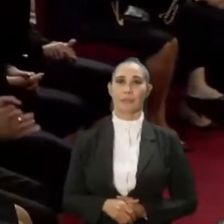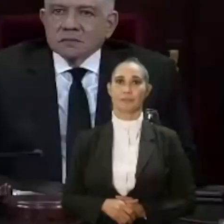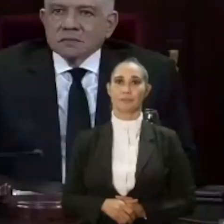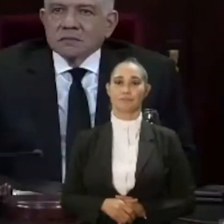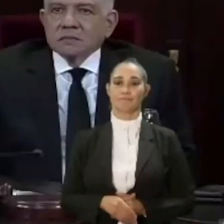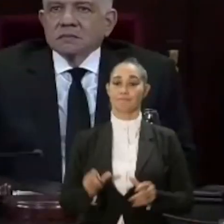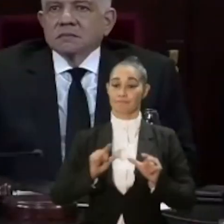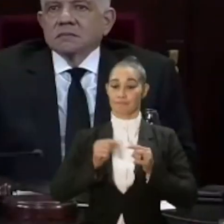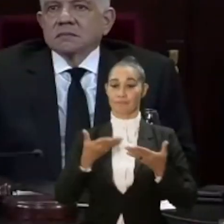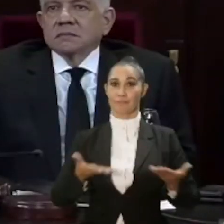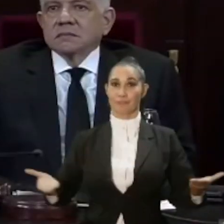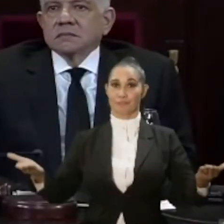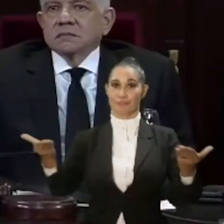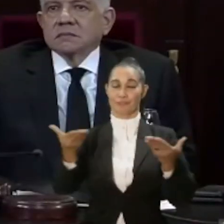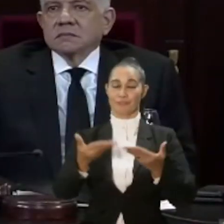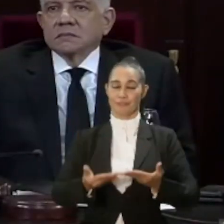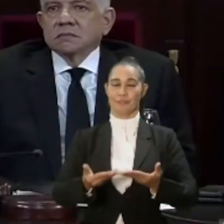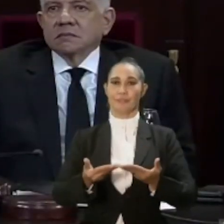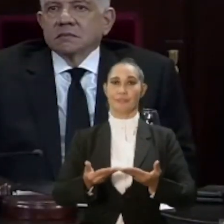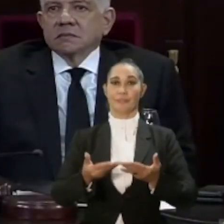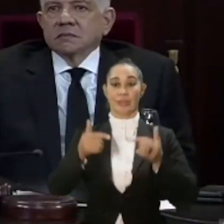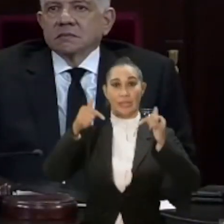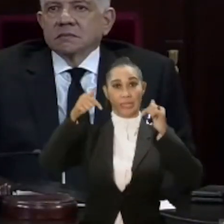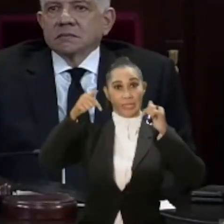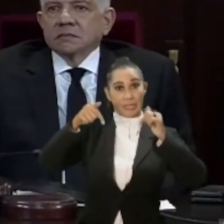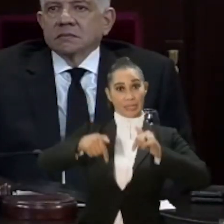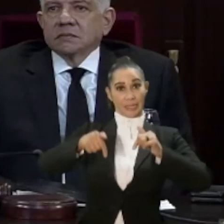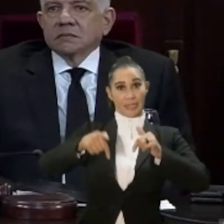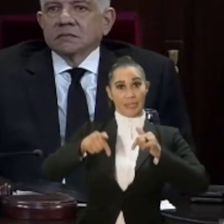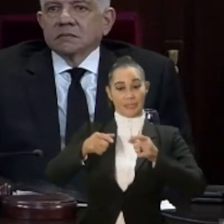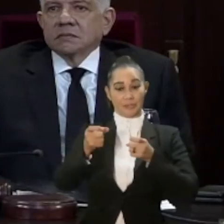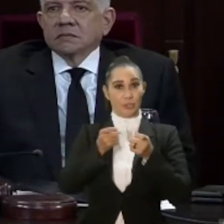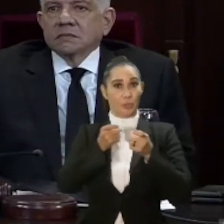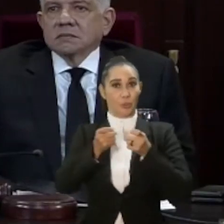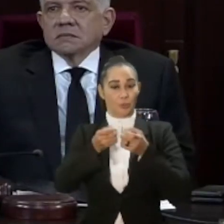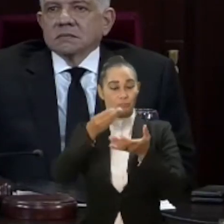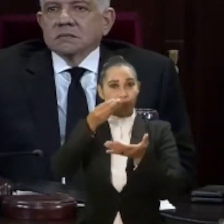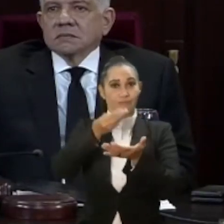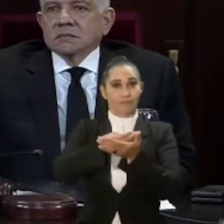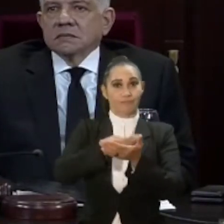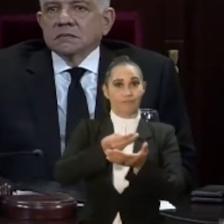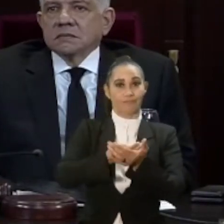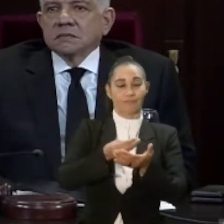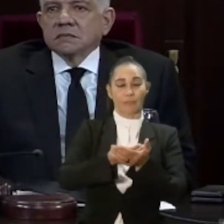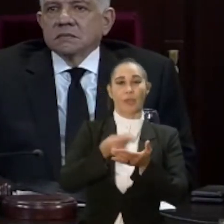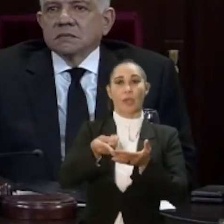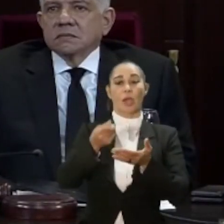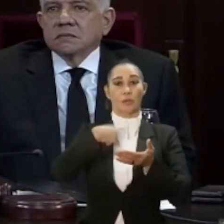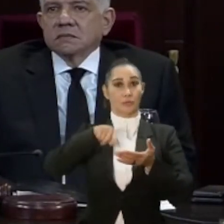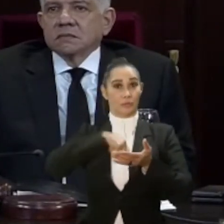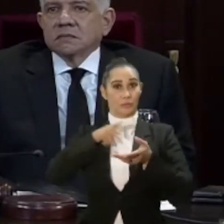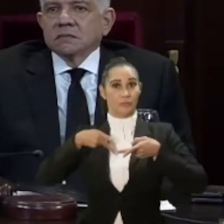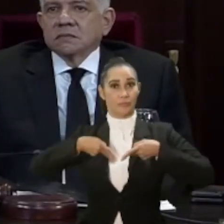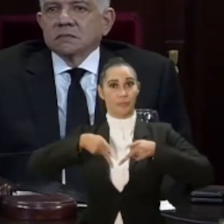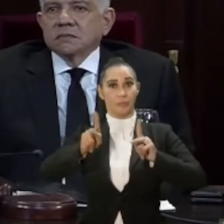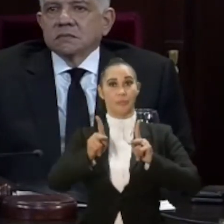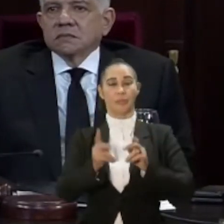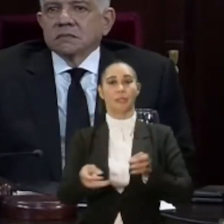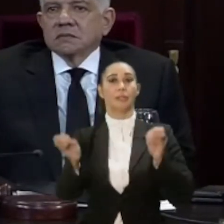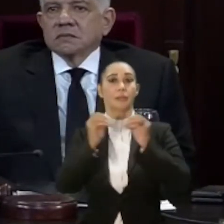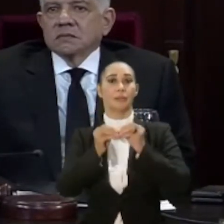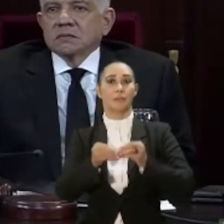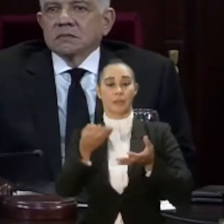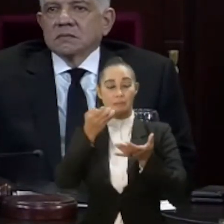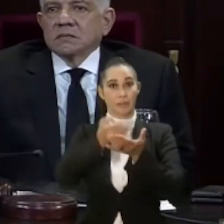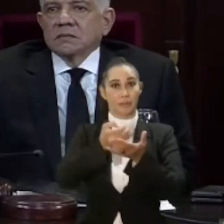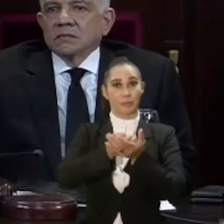Asambleístas, este buen manejo de la economía y las finanzas nos está permitiendo obtener los recursos